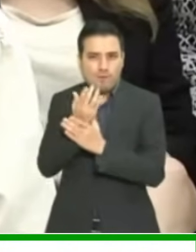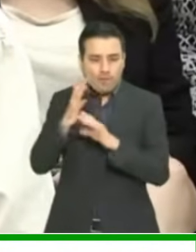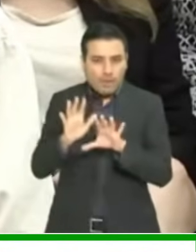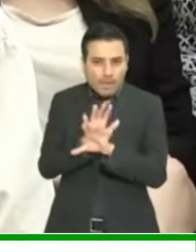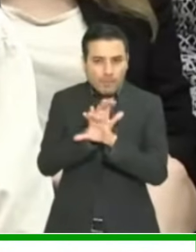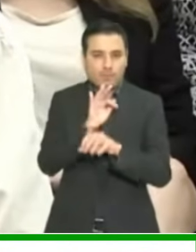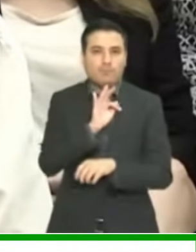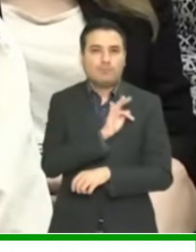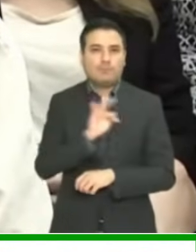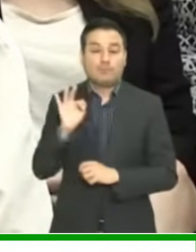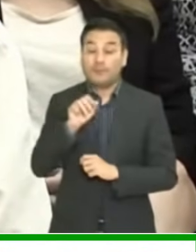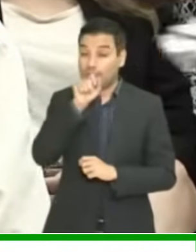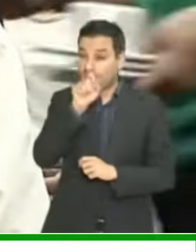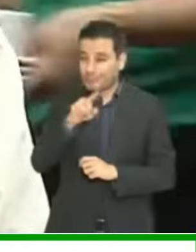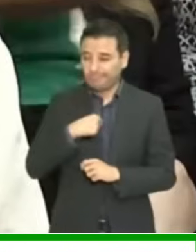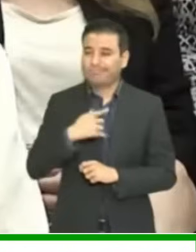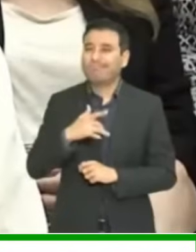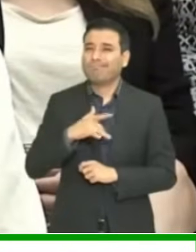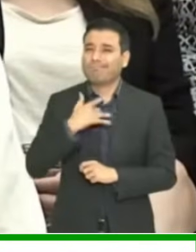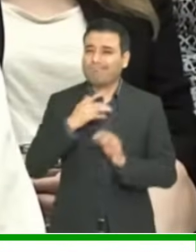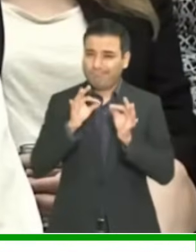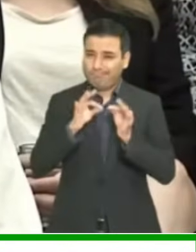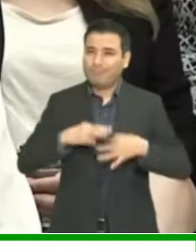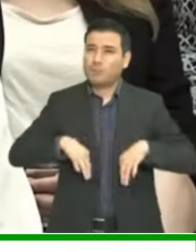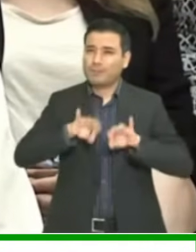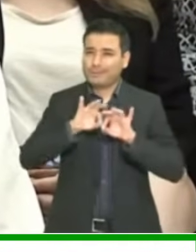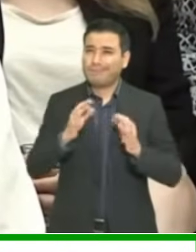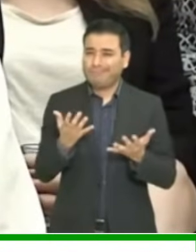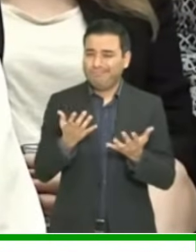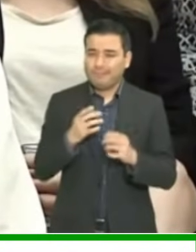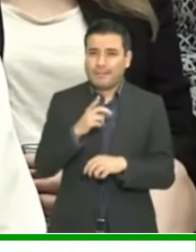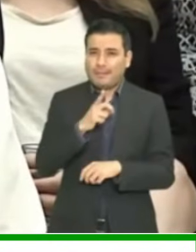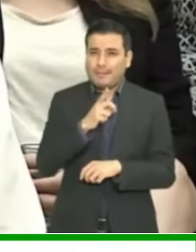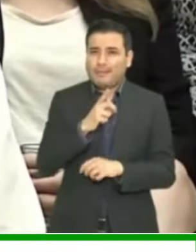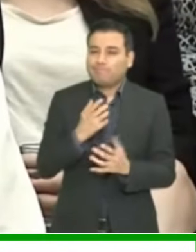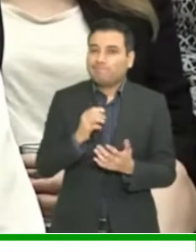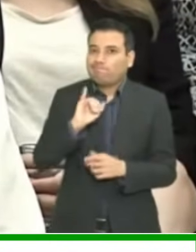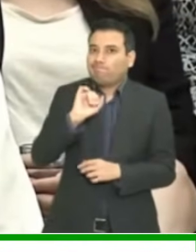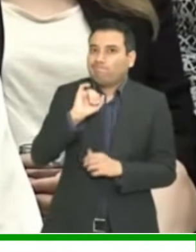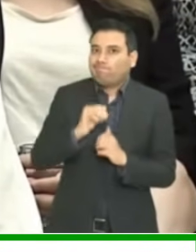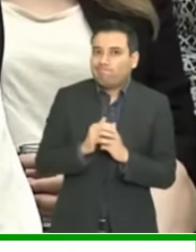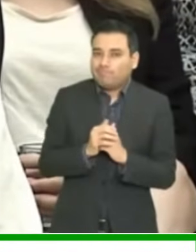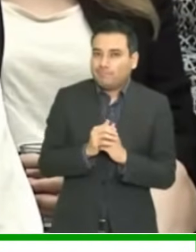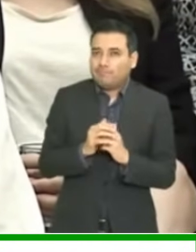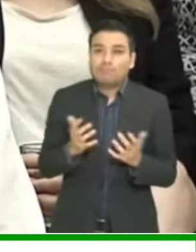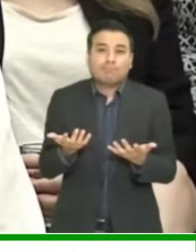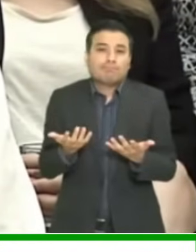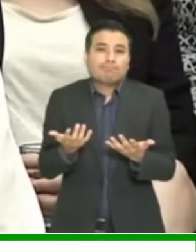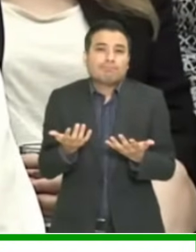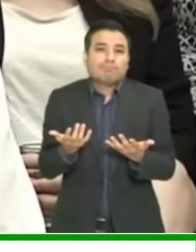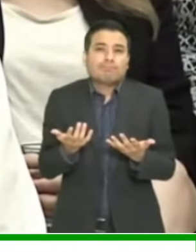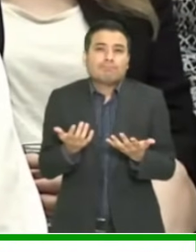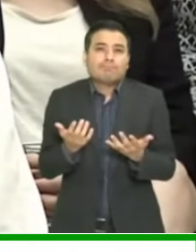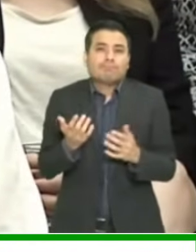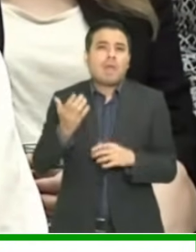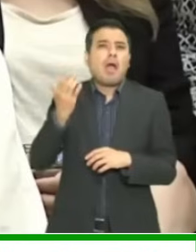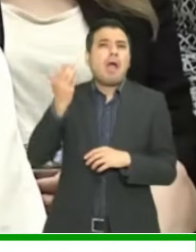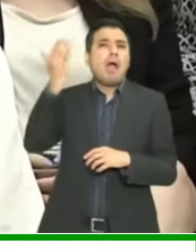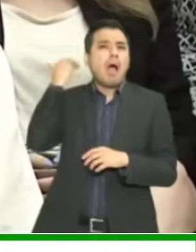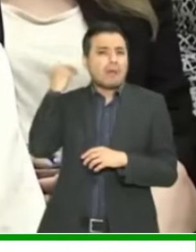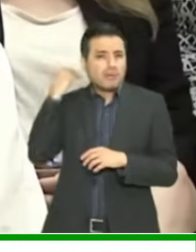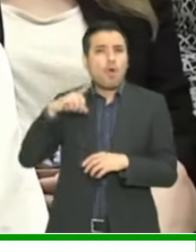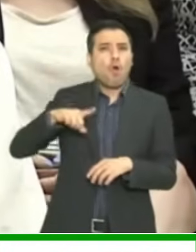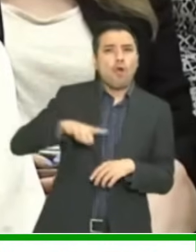muy importante los términos de asumir que esto es también una rueda de la fortuna. Quien estuvo en la oposición estará